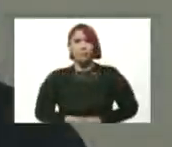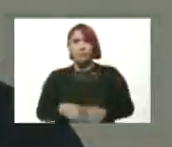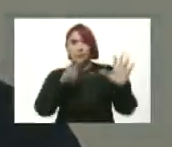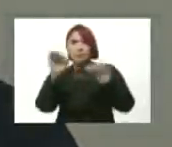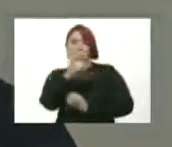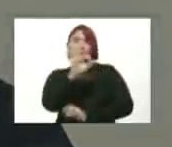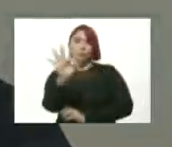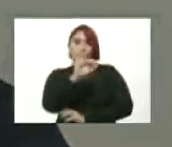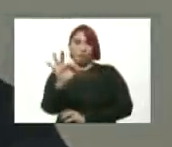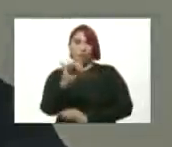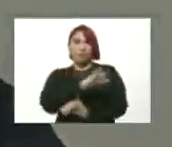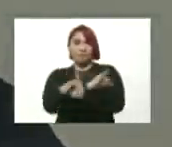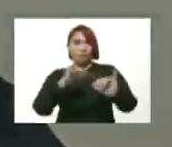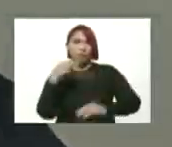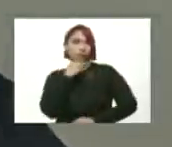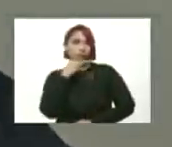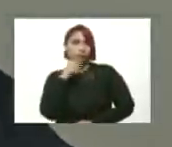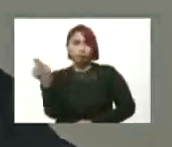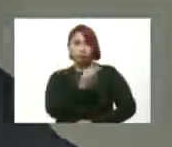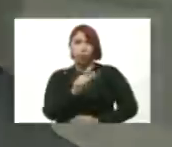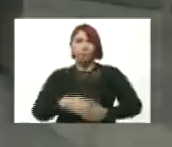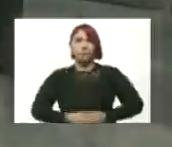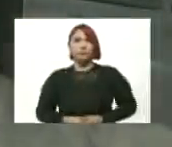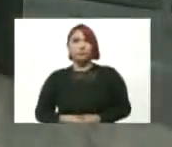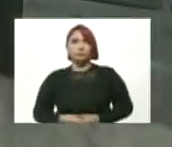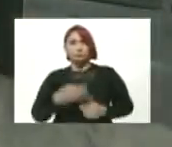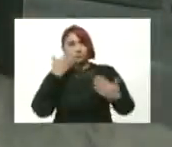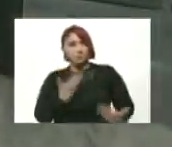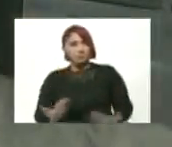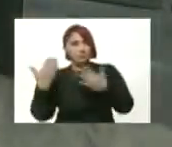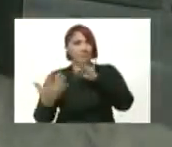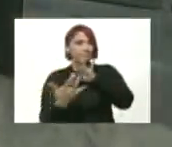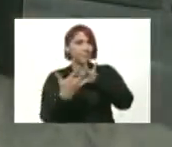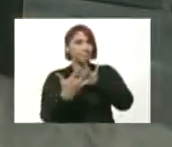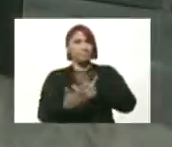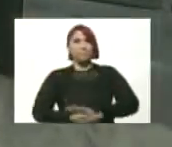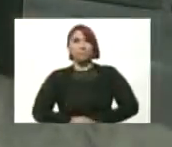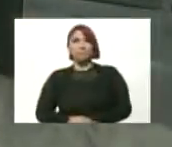70 por ciento de inmunización adelante presidente